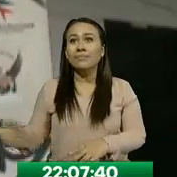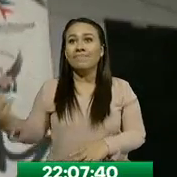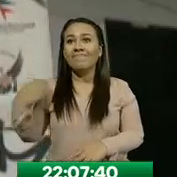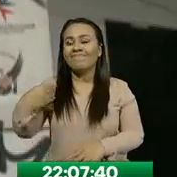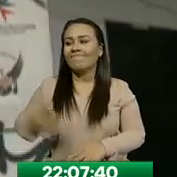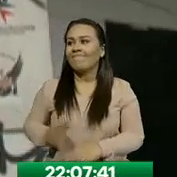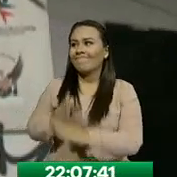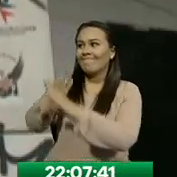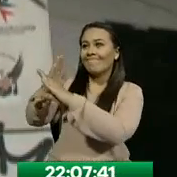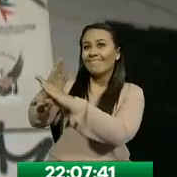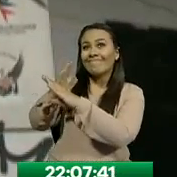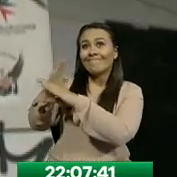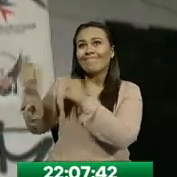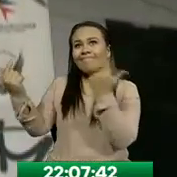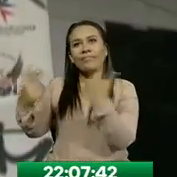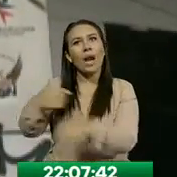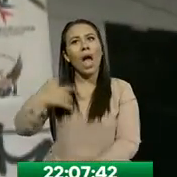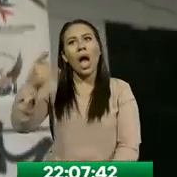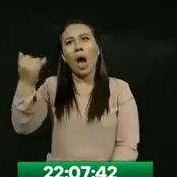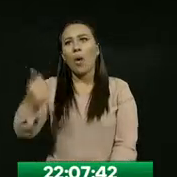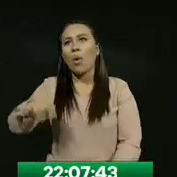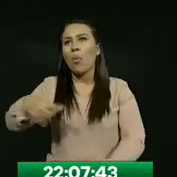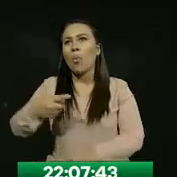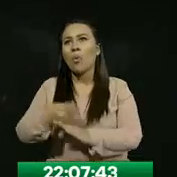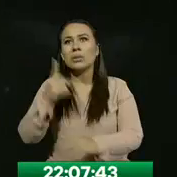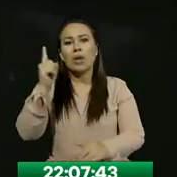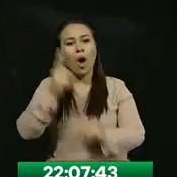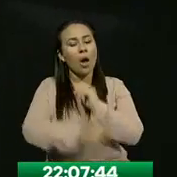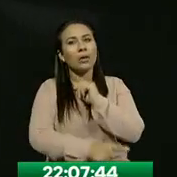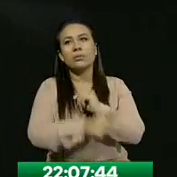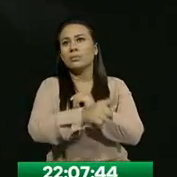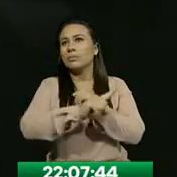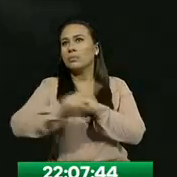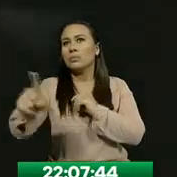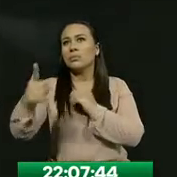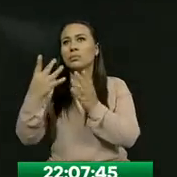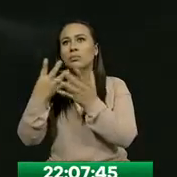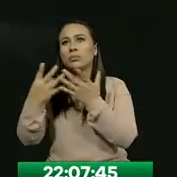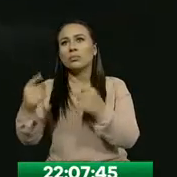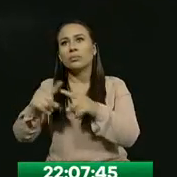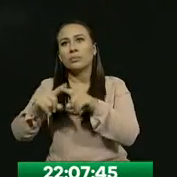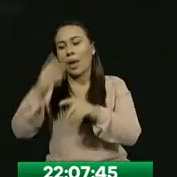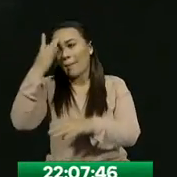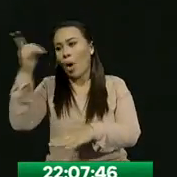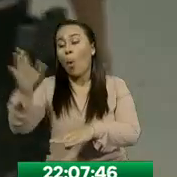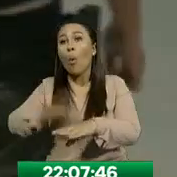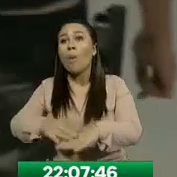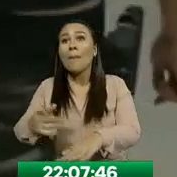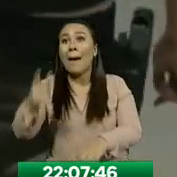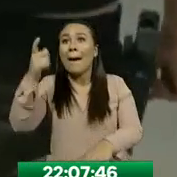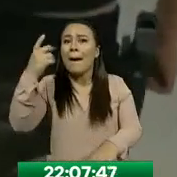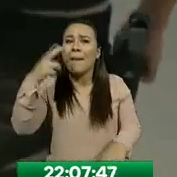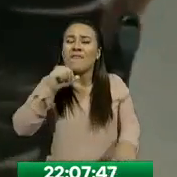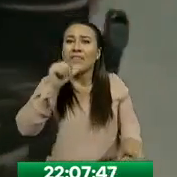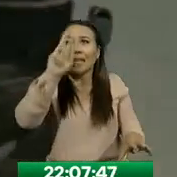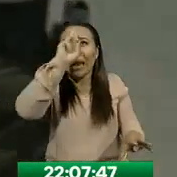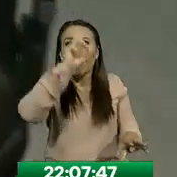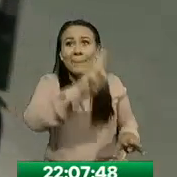resistencia. El juez penal les dictó prisión preventiva y ser encontrados responsables de la agresión a los servidores